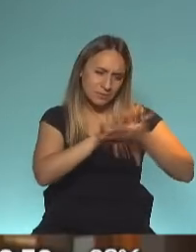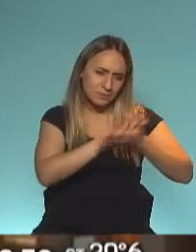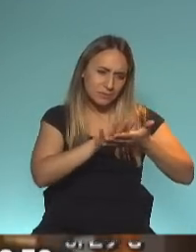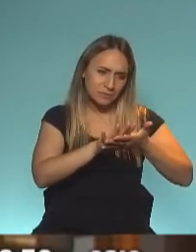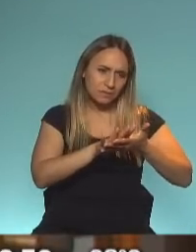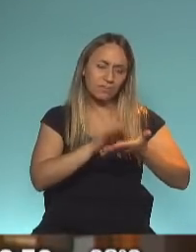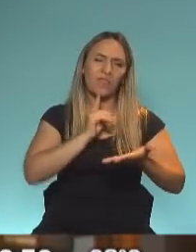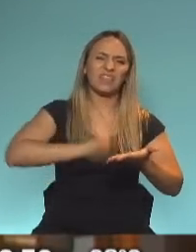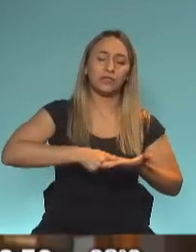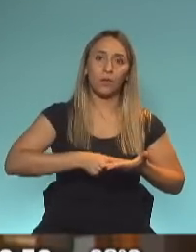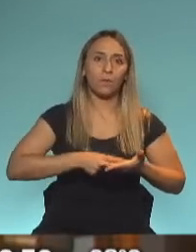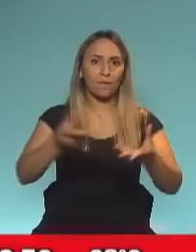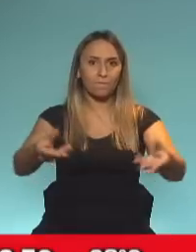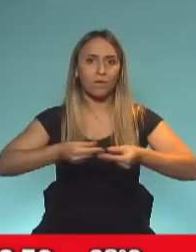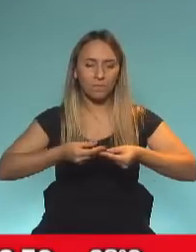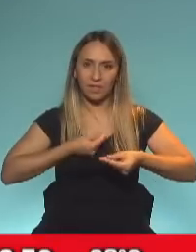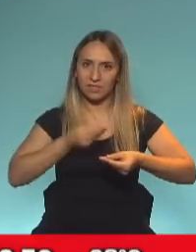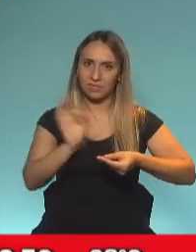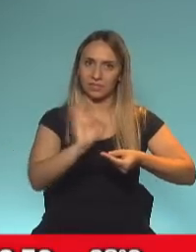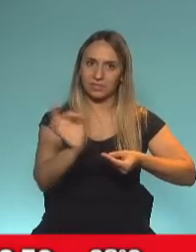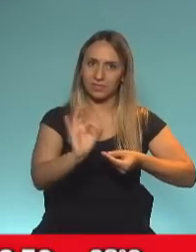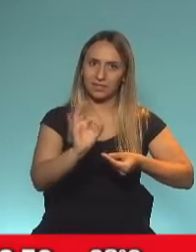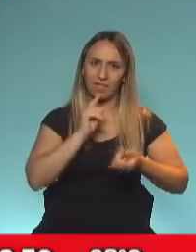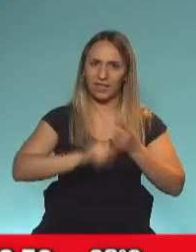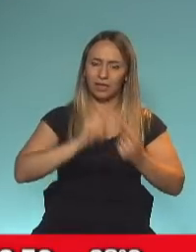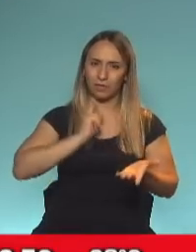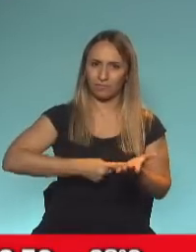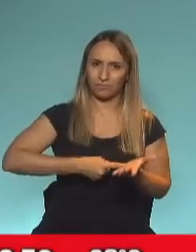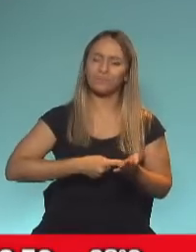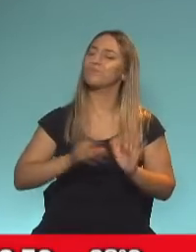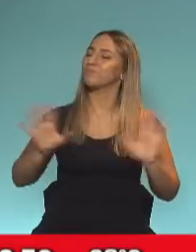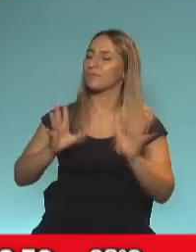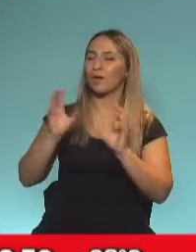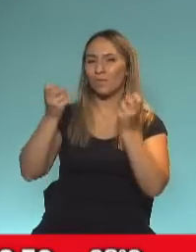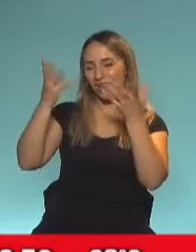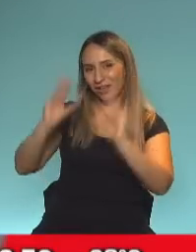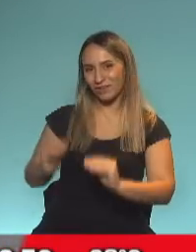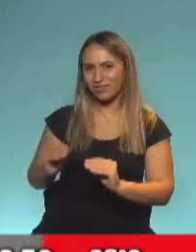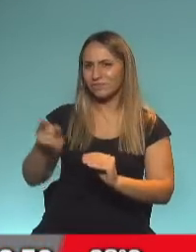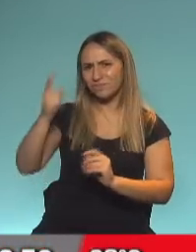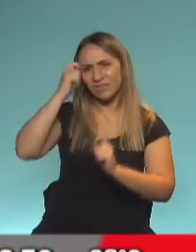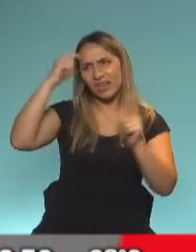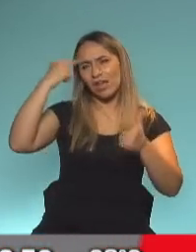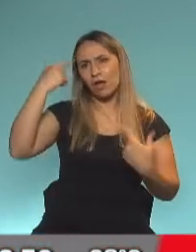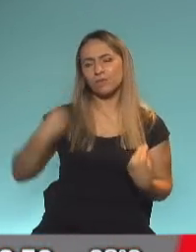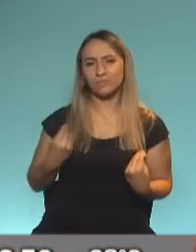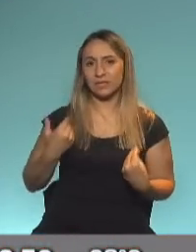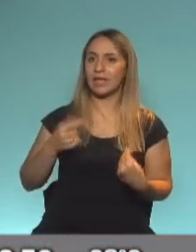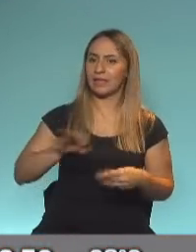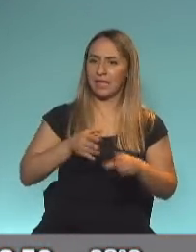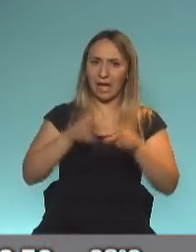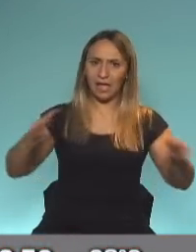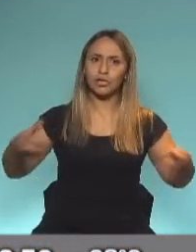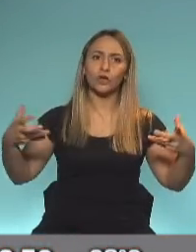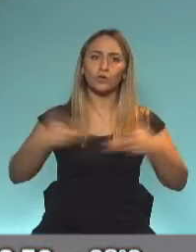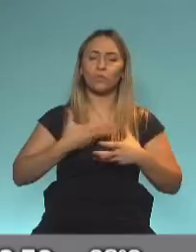propios informes. Amado, buenas noches. Dijo que creía que a un año del Frente de Todos, de este gobierno, la situación